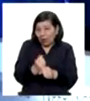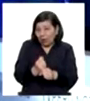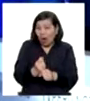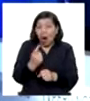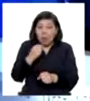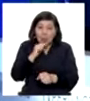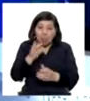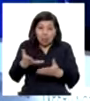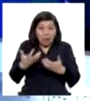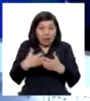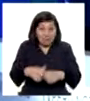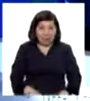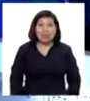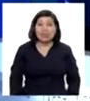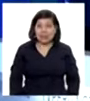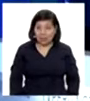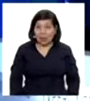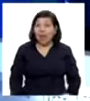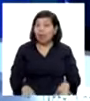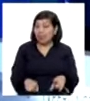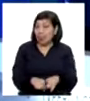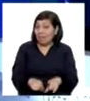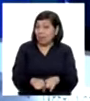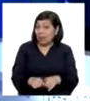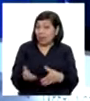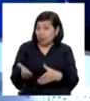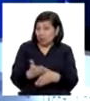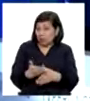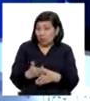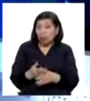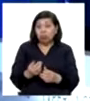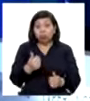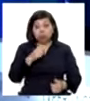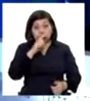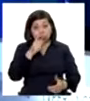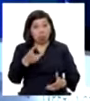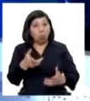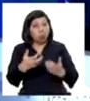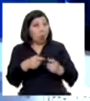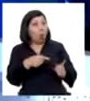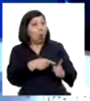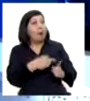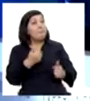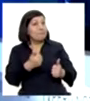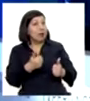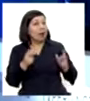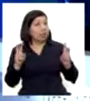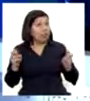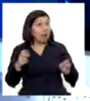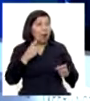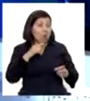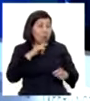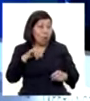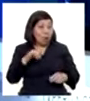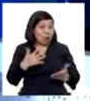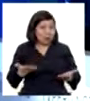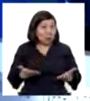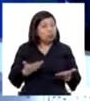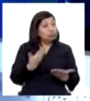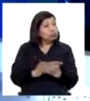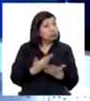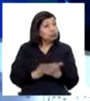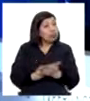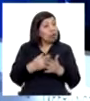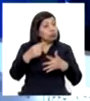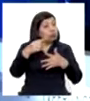a las trabajadoras de la empresa, y también es parte de la buena reputación de la empresa. Trabajar temas de género está probado